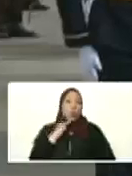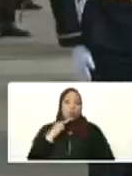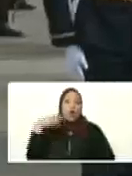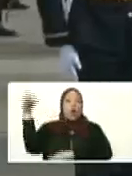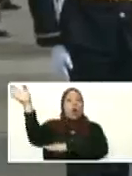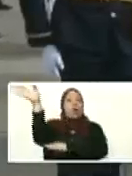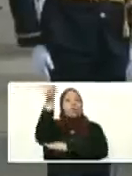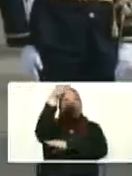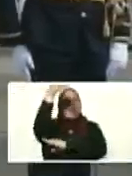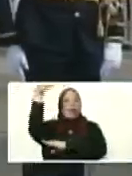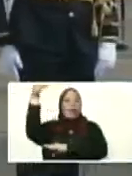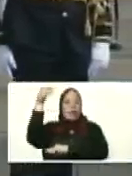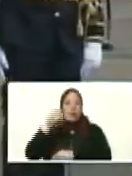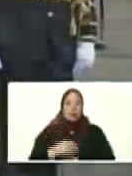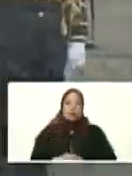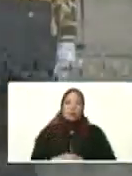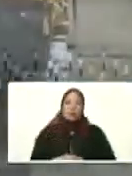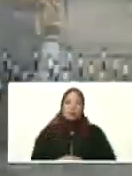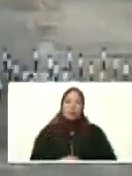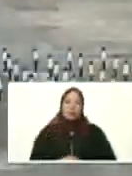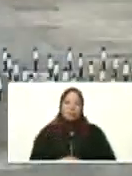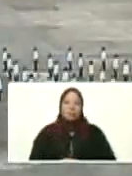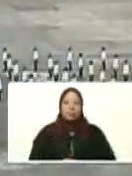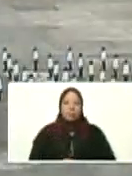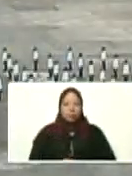bandera nacional.